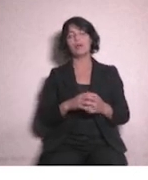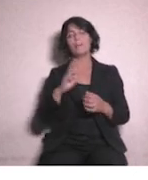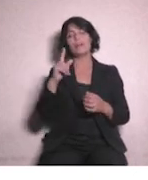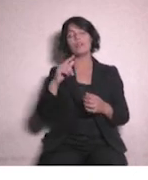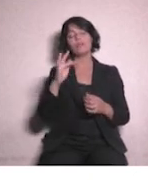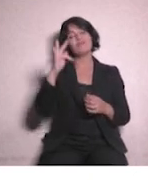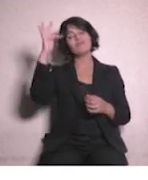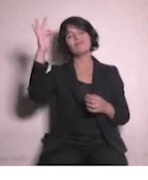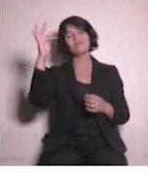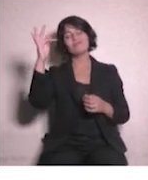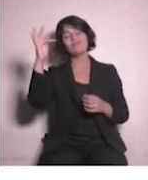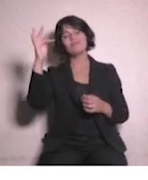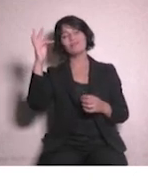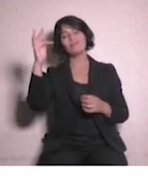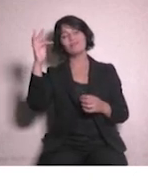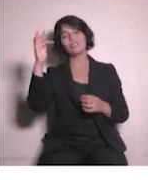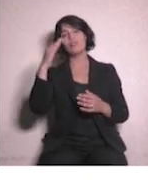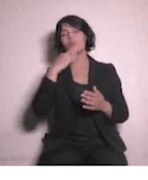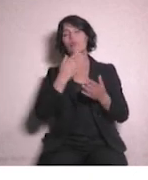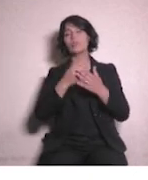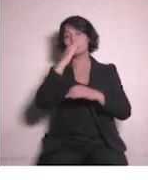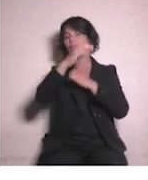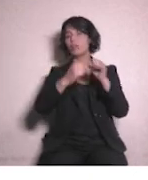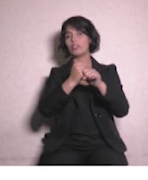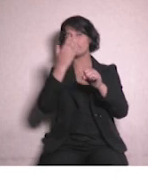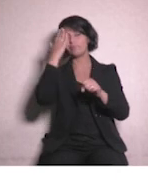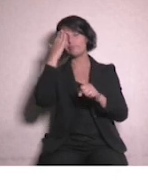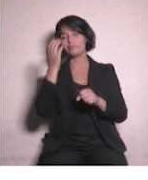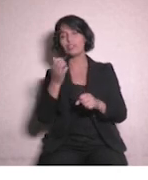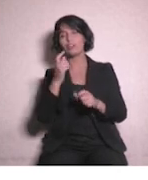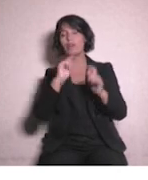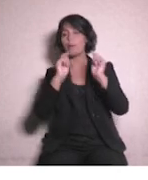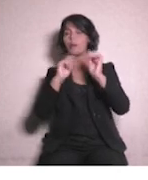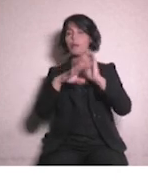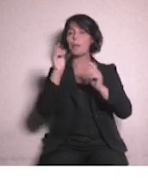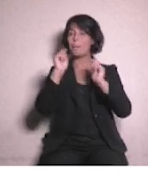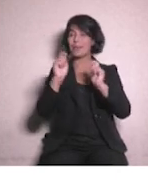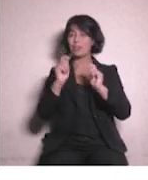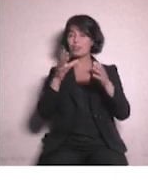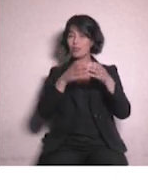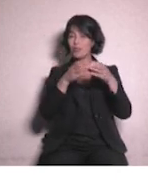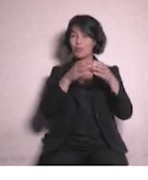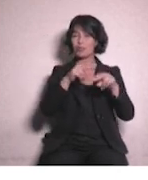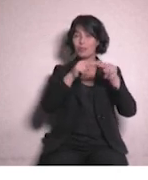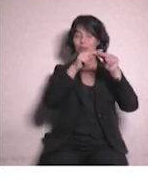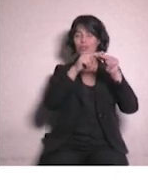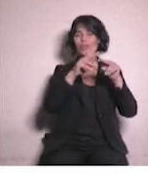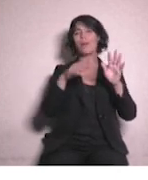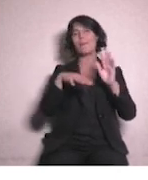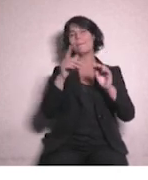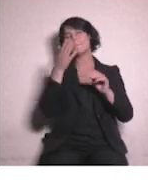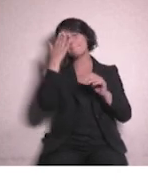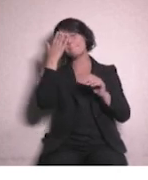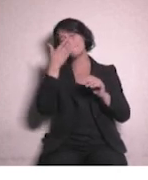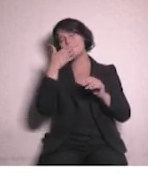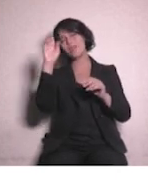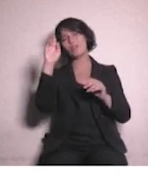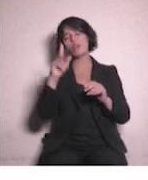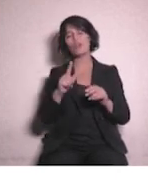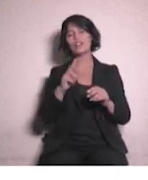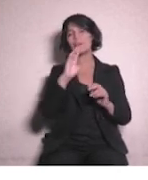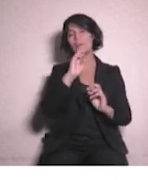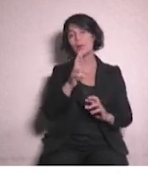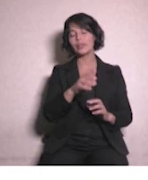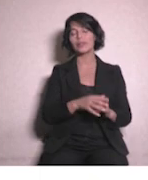adelante también puede ser, cuando el año sea malo, que los más riesgosos sean los que tengan los peores resultados. Por eso, la importancia de estar